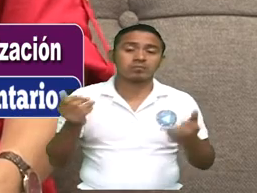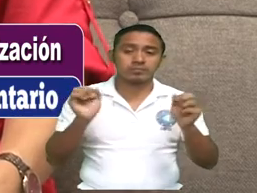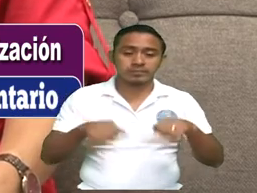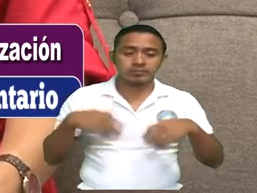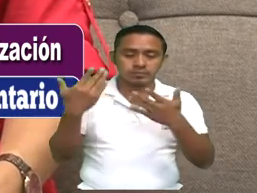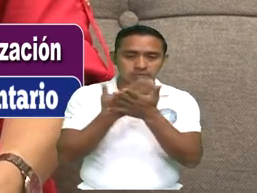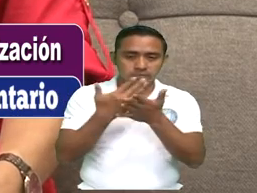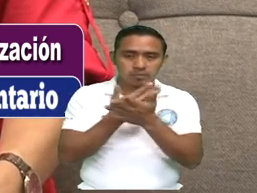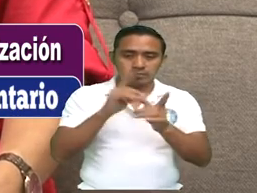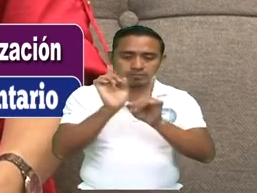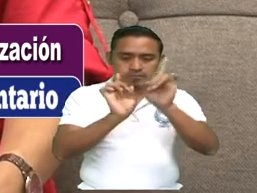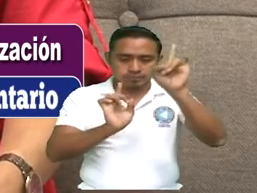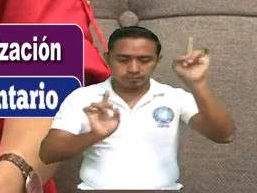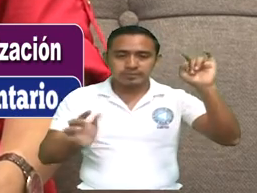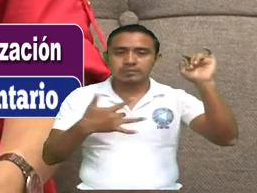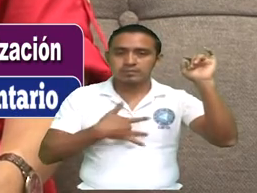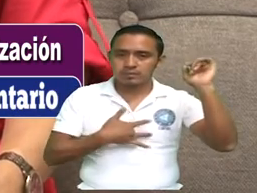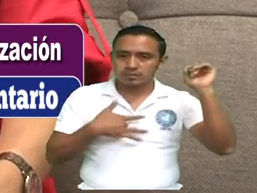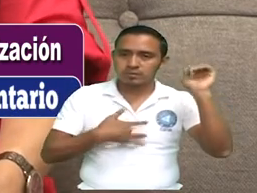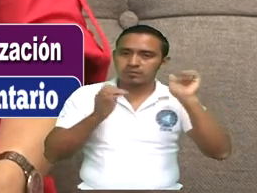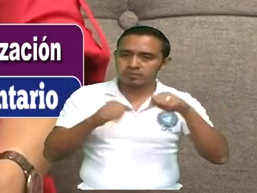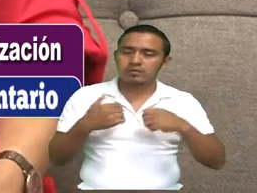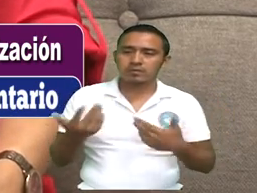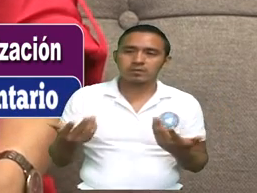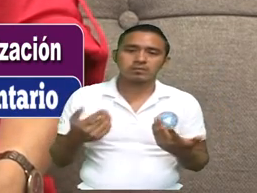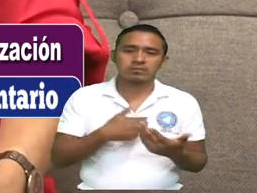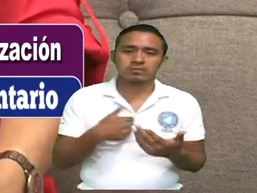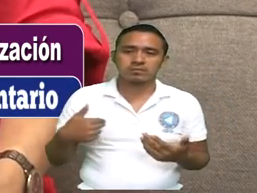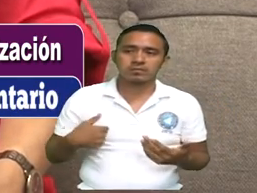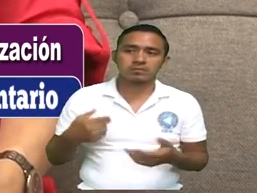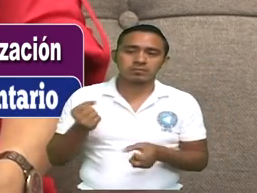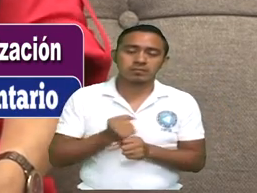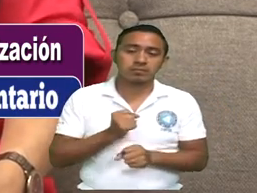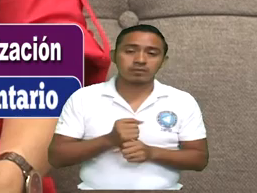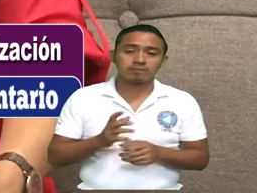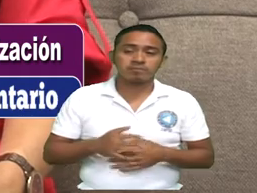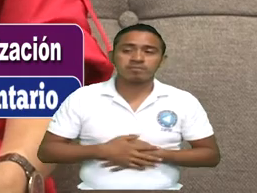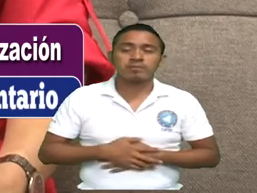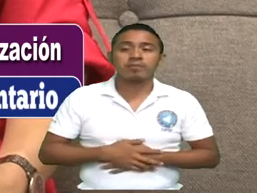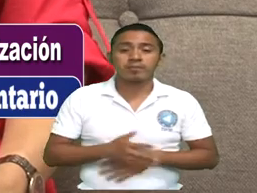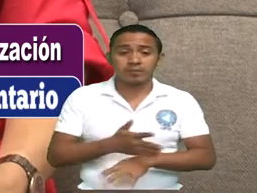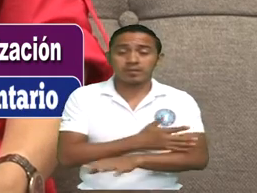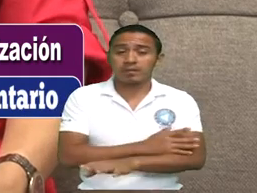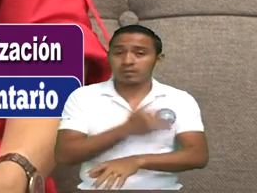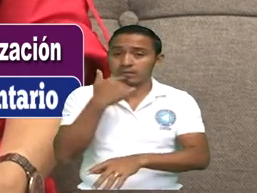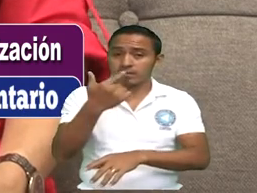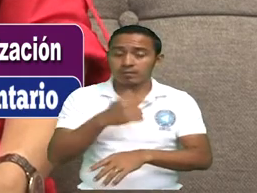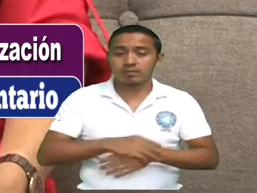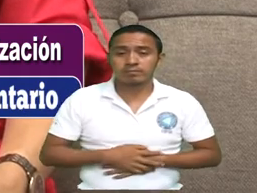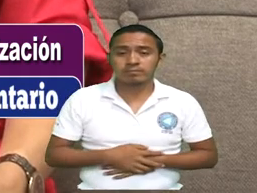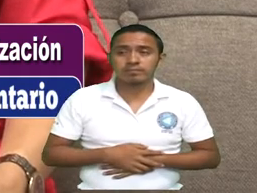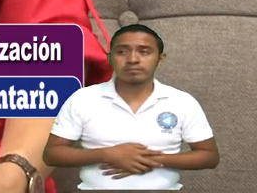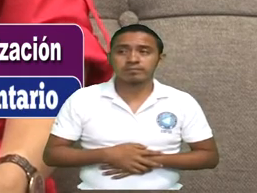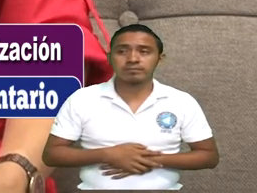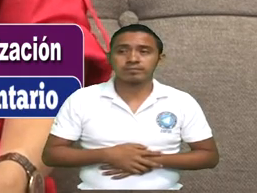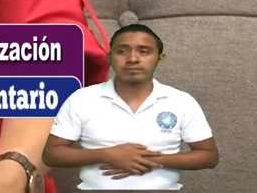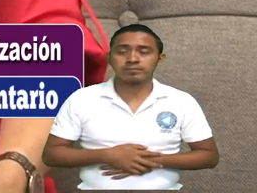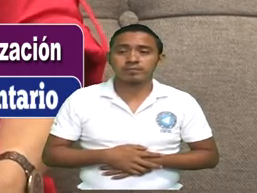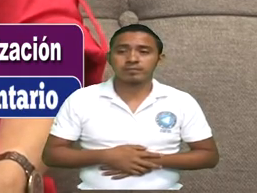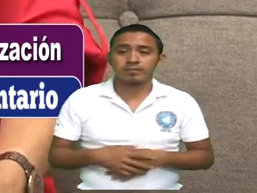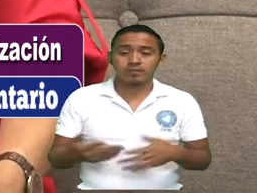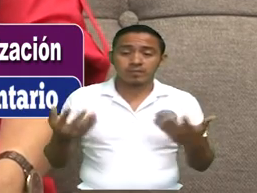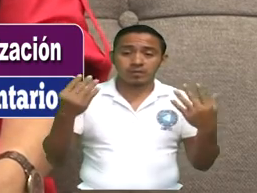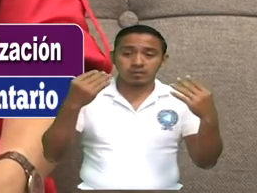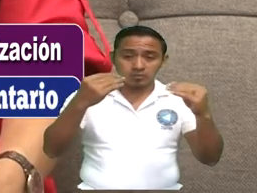los niveles de educación necesarios para que podamos desarrollar el país. Porque yo, como te dije al inicio, tocar la